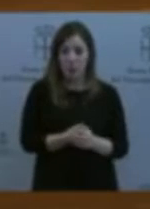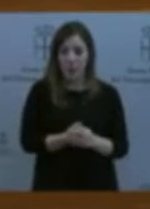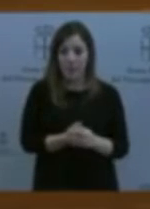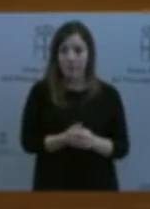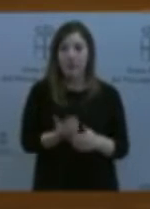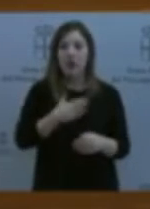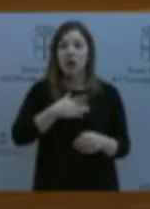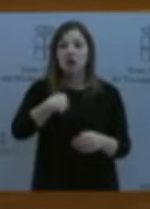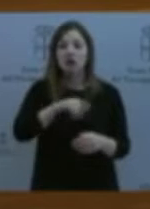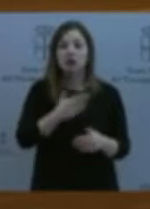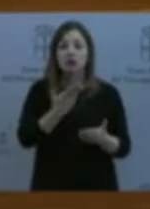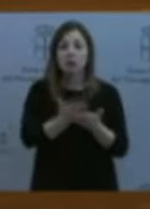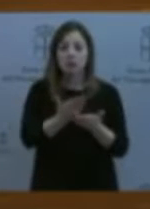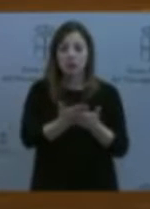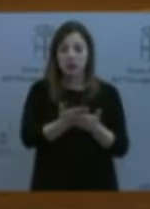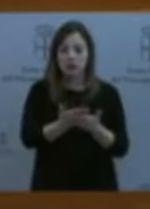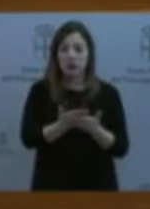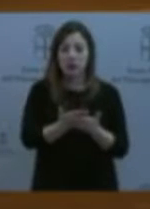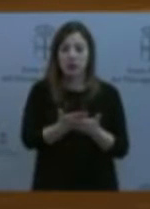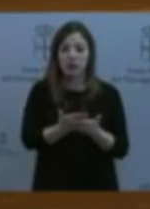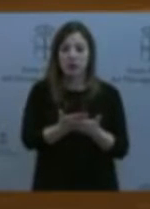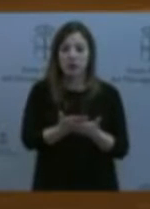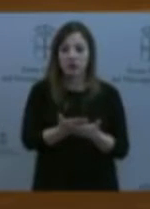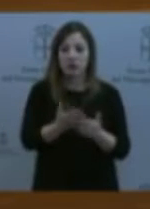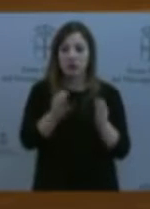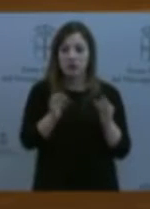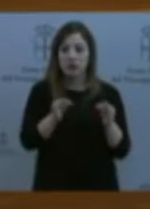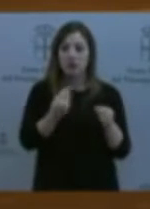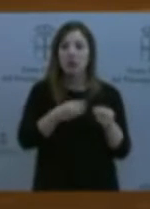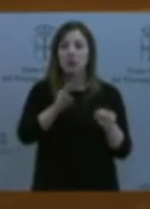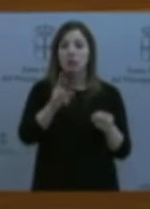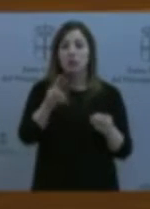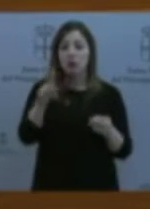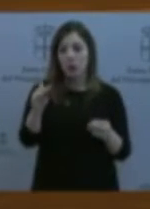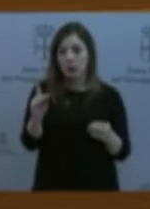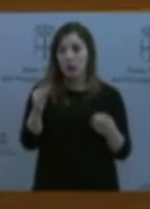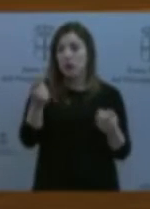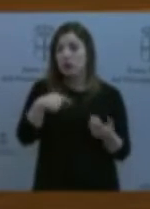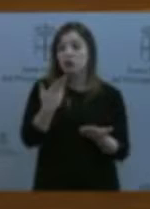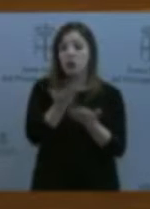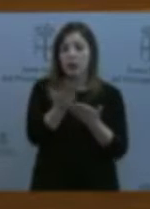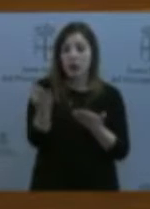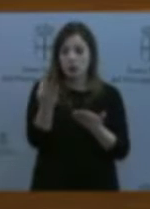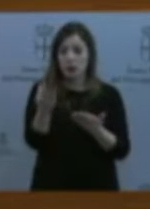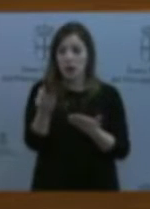información sobre el PRUG, la tenemos y hemos solicitado una comparecencia